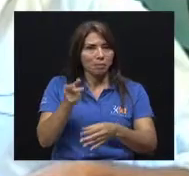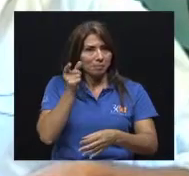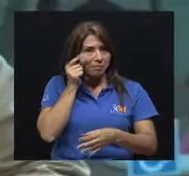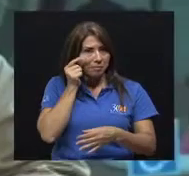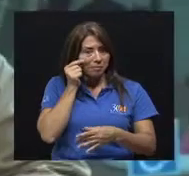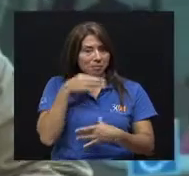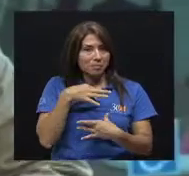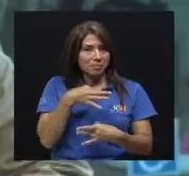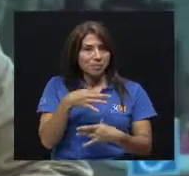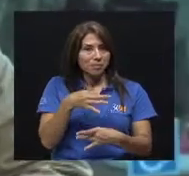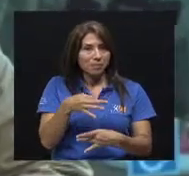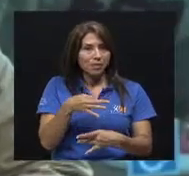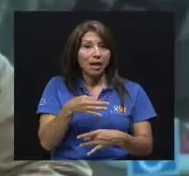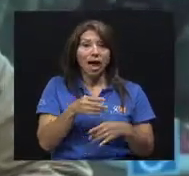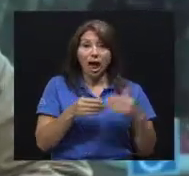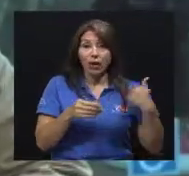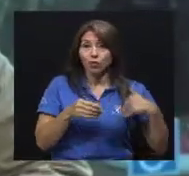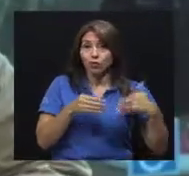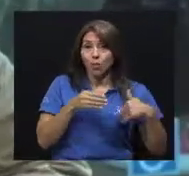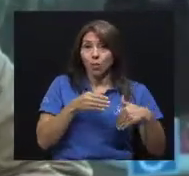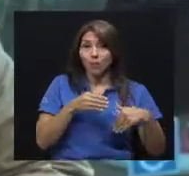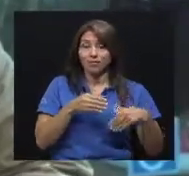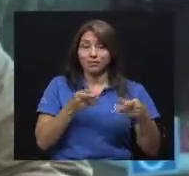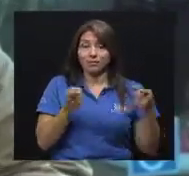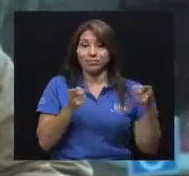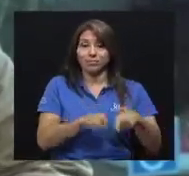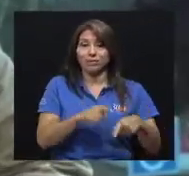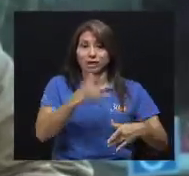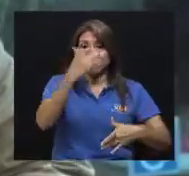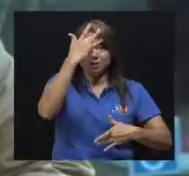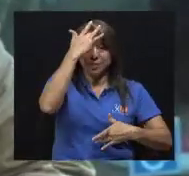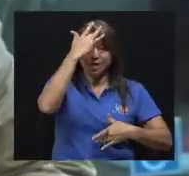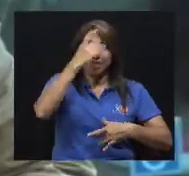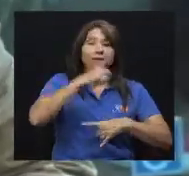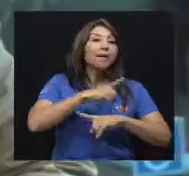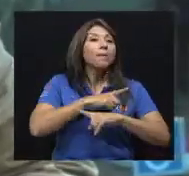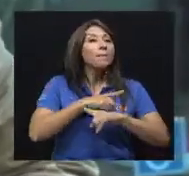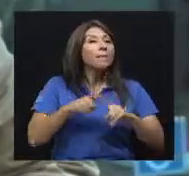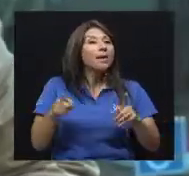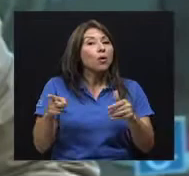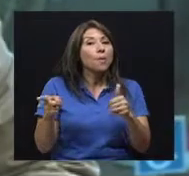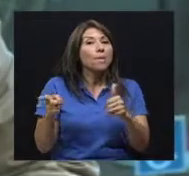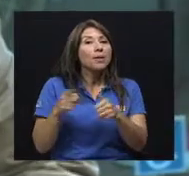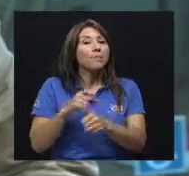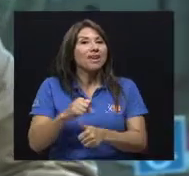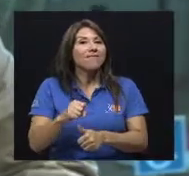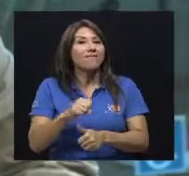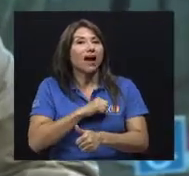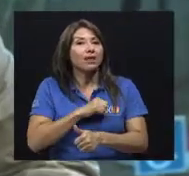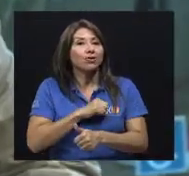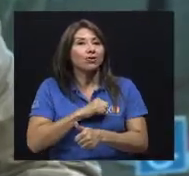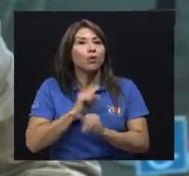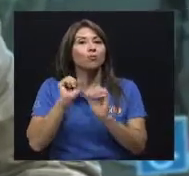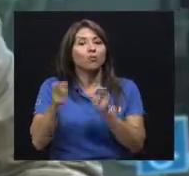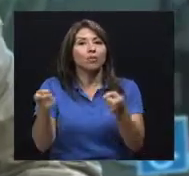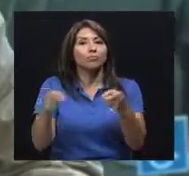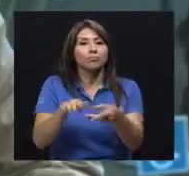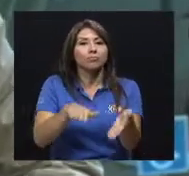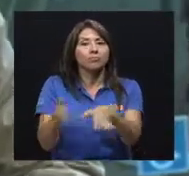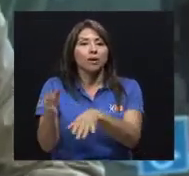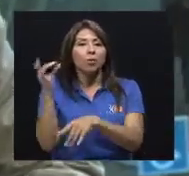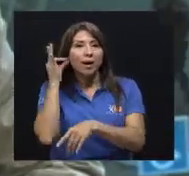hombres los afecta más la enfermedad, pero el primer evento, es decir, el primer infarto, tiene más mortalidad en la mujer, es